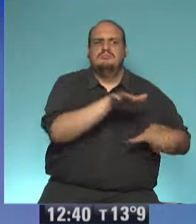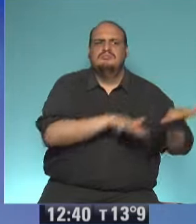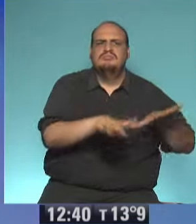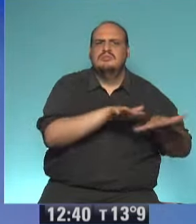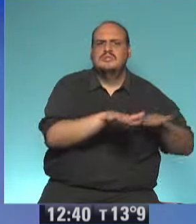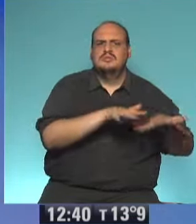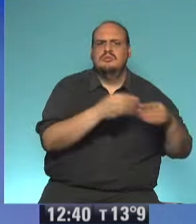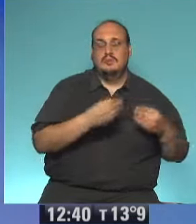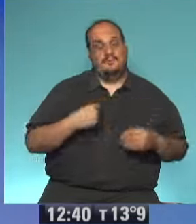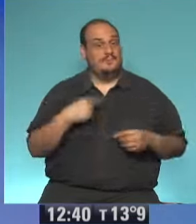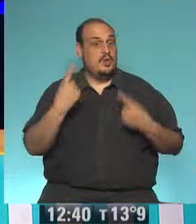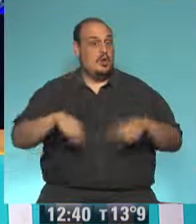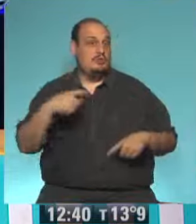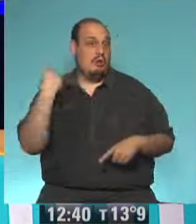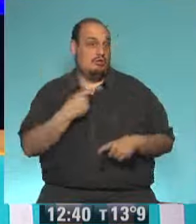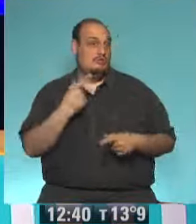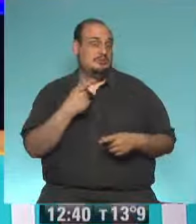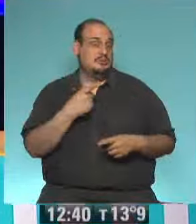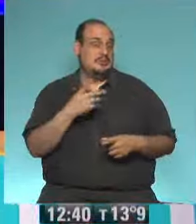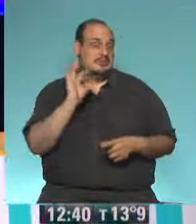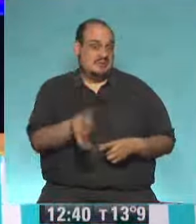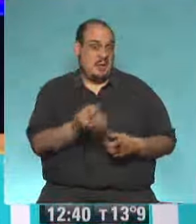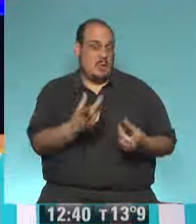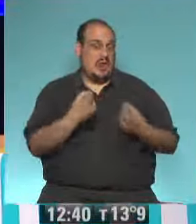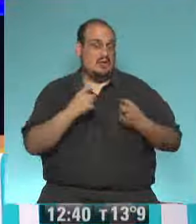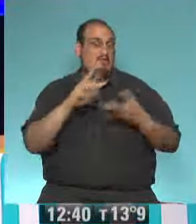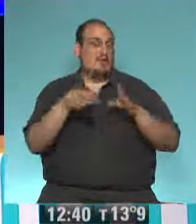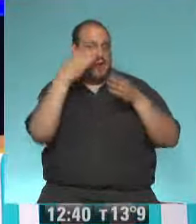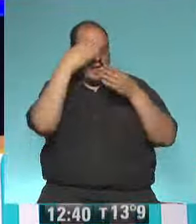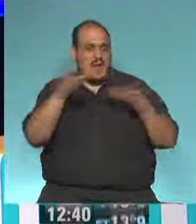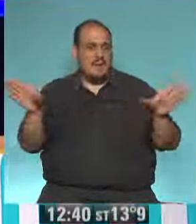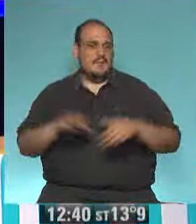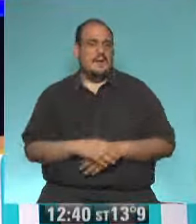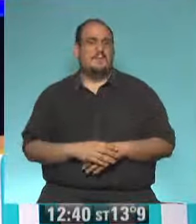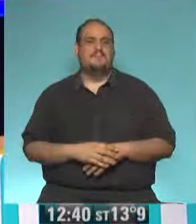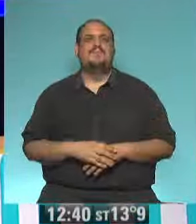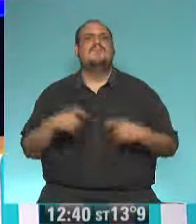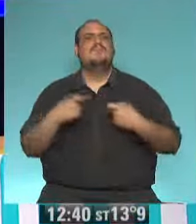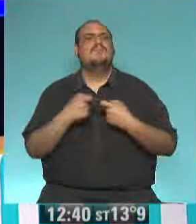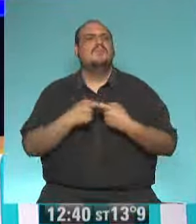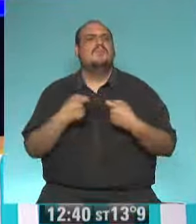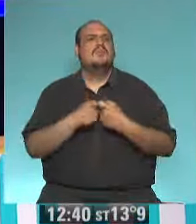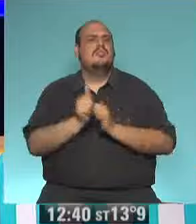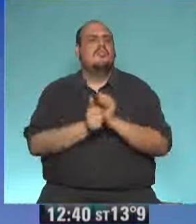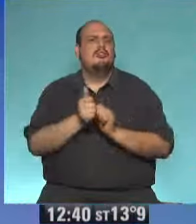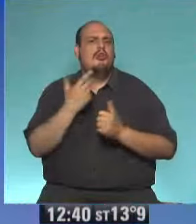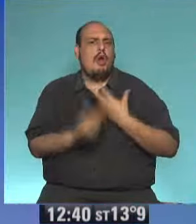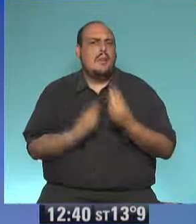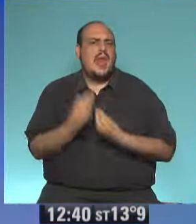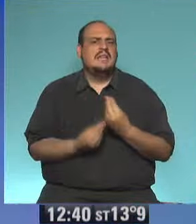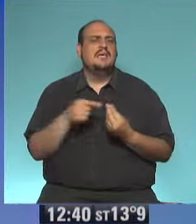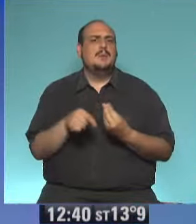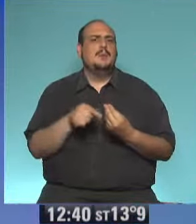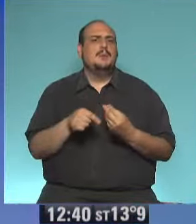son todo lo que necesitamos nosotros saber de una manera más amplia. Mariana, ¿nos sí. recordás el nombre de la cooperativa y dónde los podemos encontrar